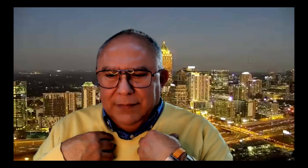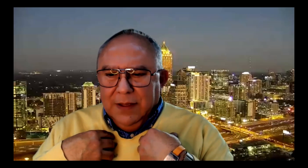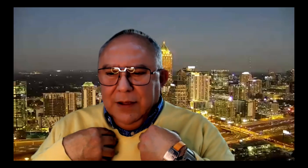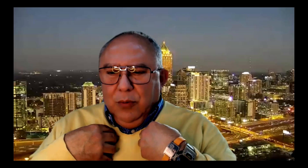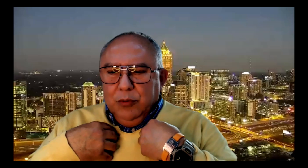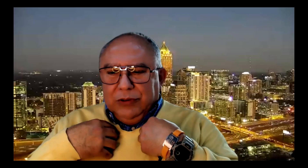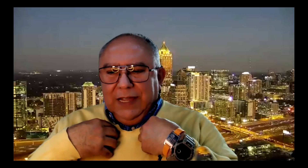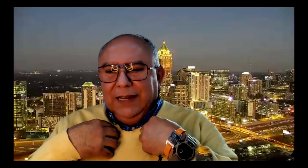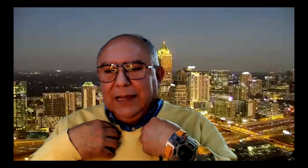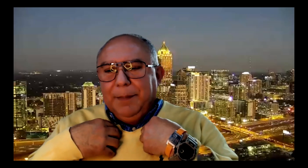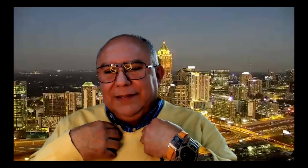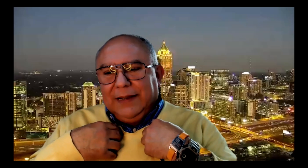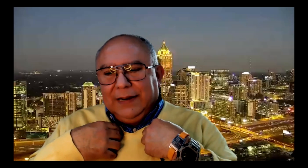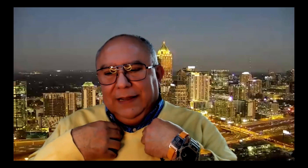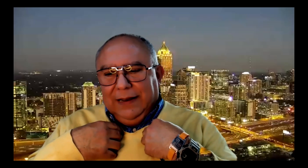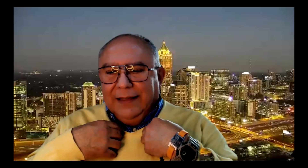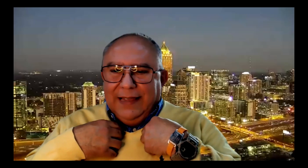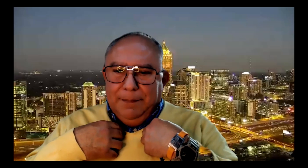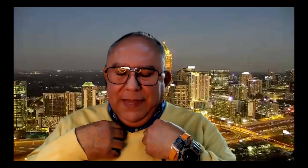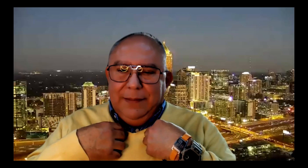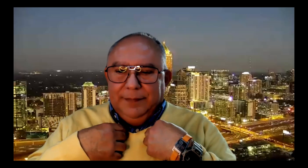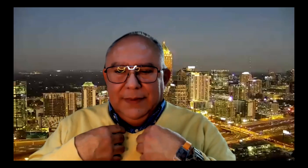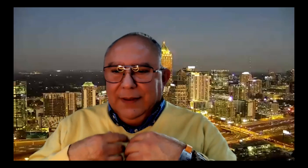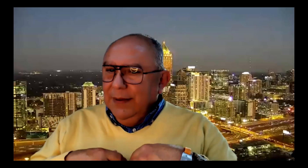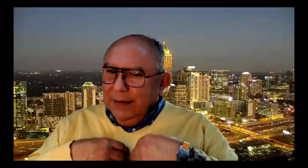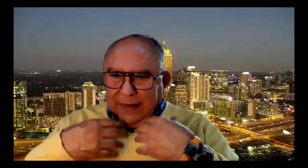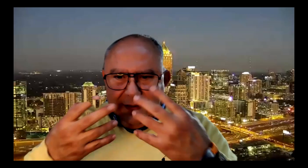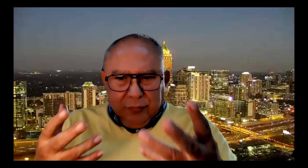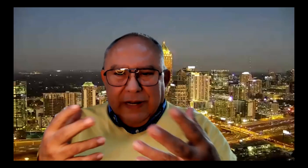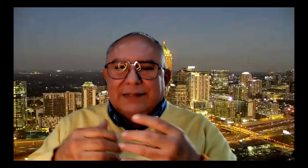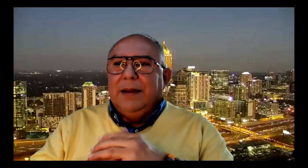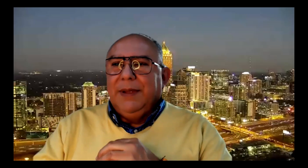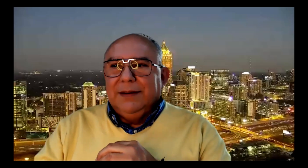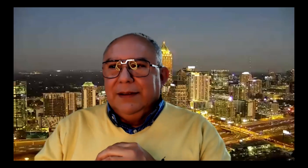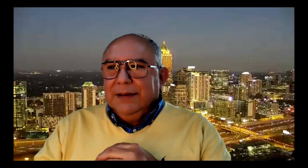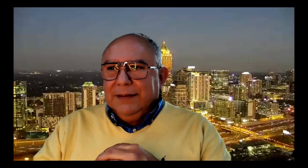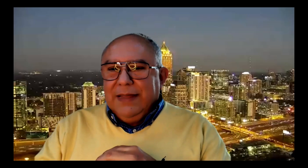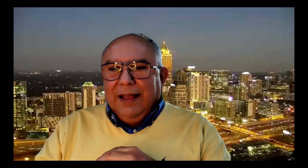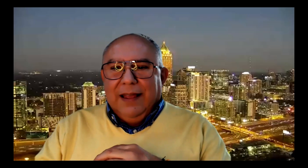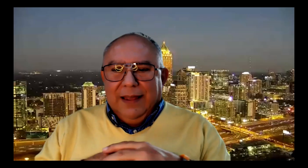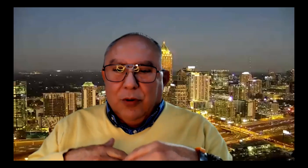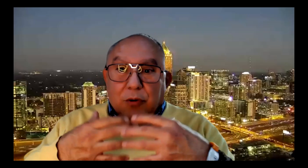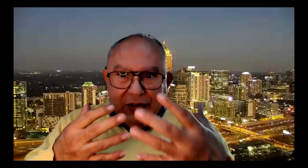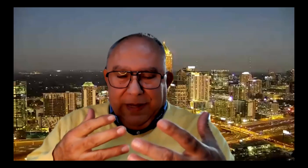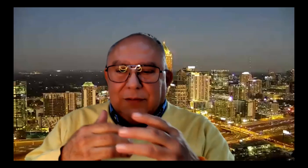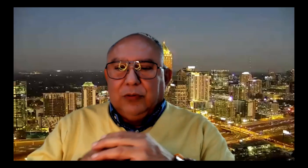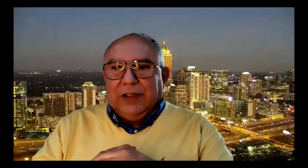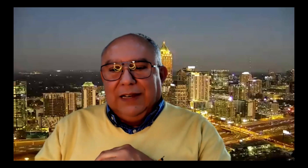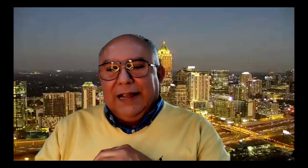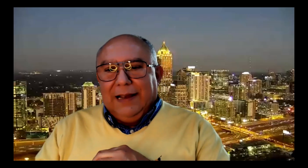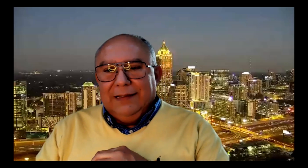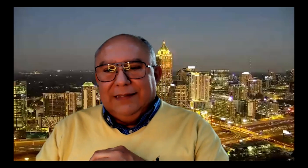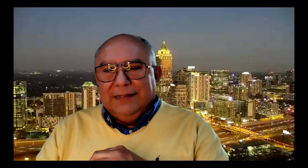a mí, uno tiene que pasar el SAP, que es un examen de